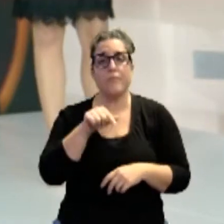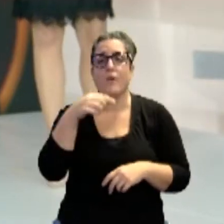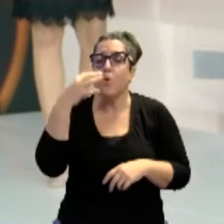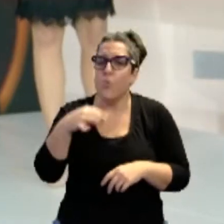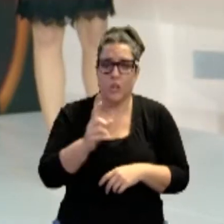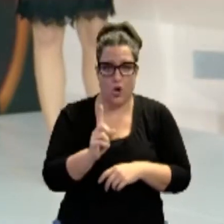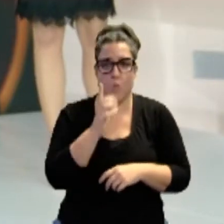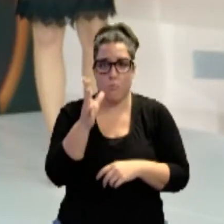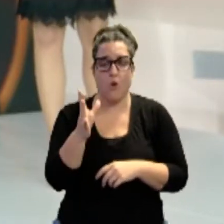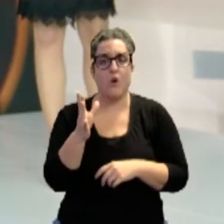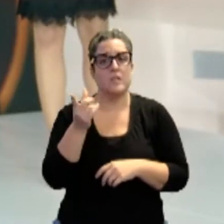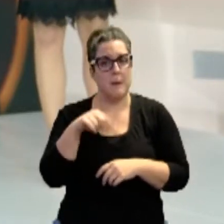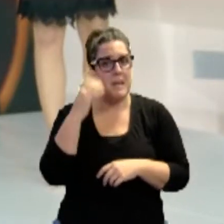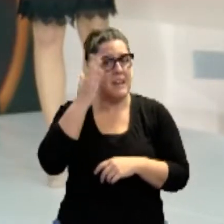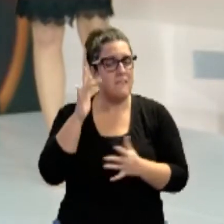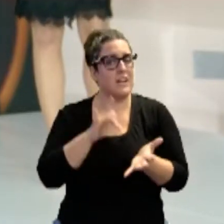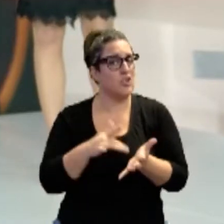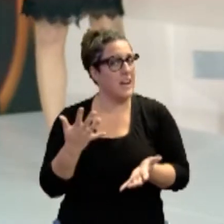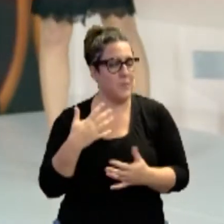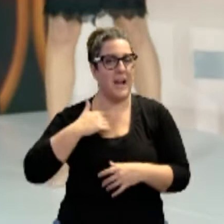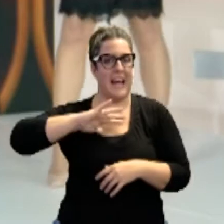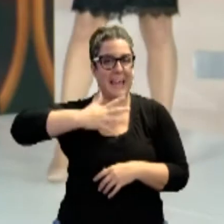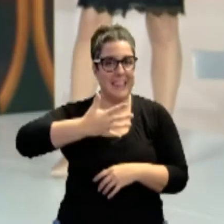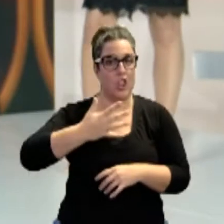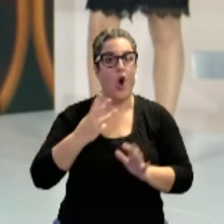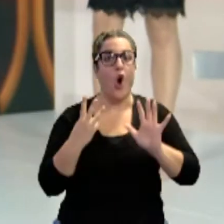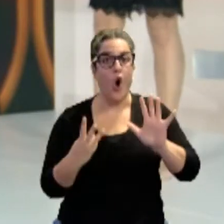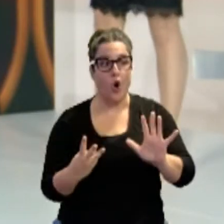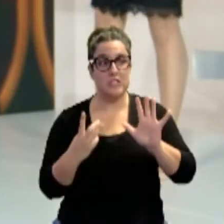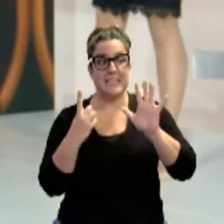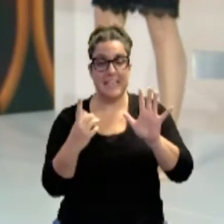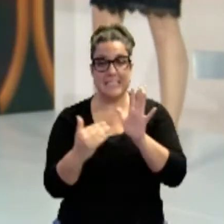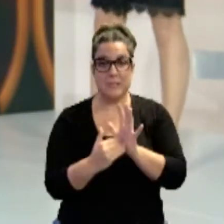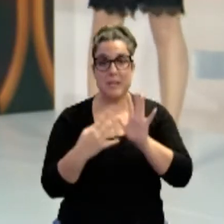premio con agraciados en Navarra. El quinto, el